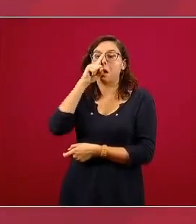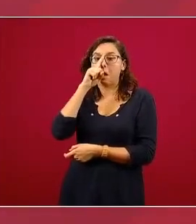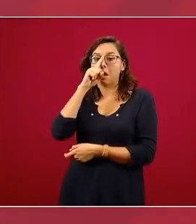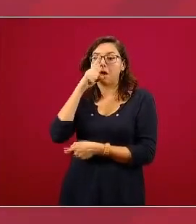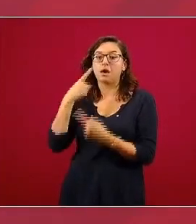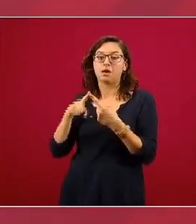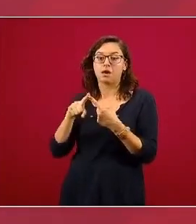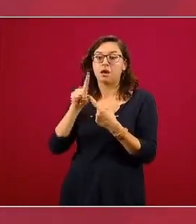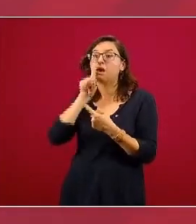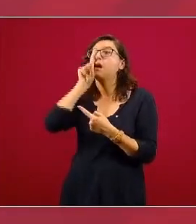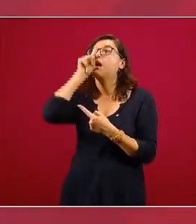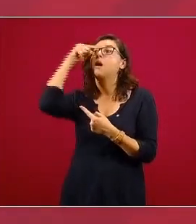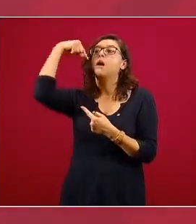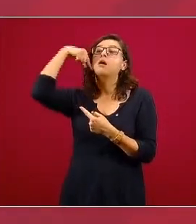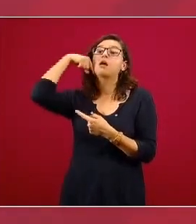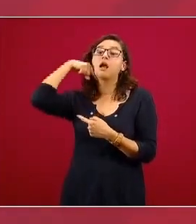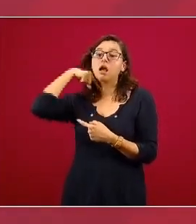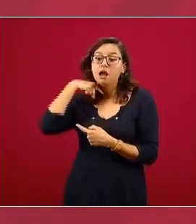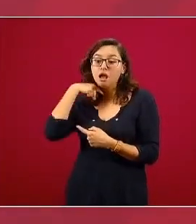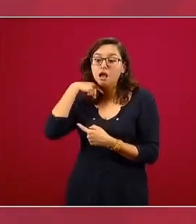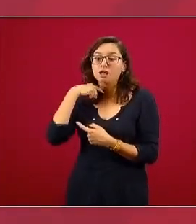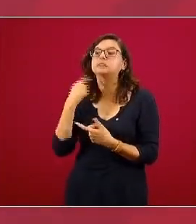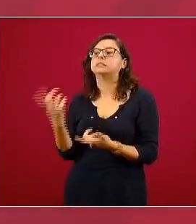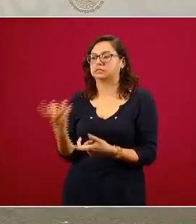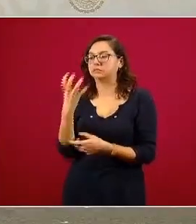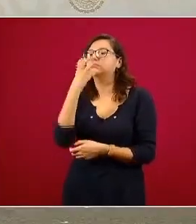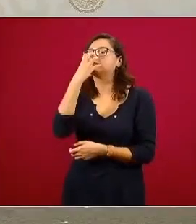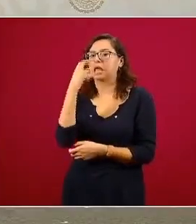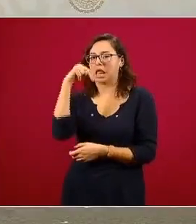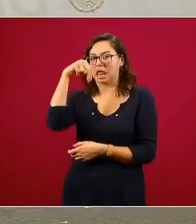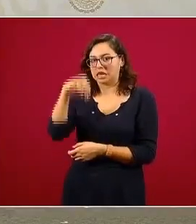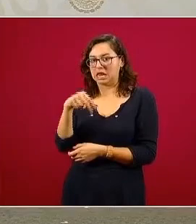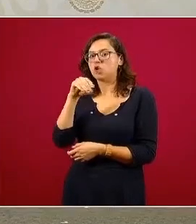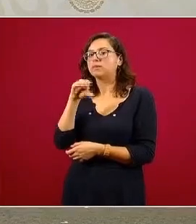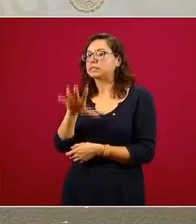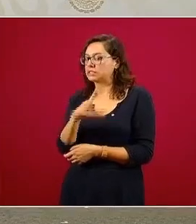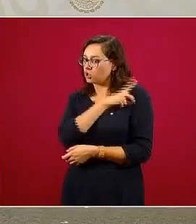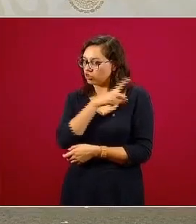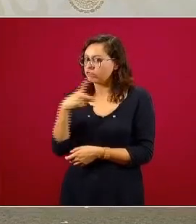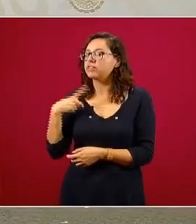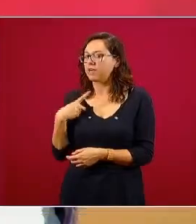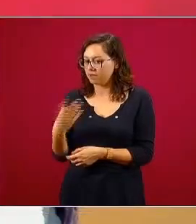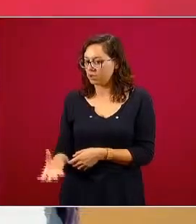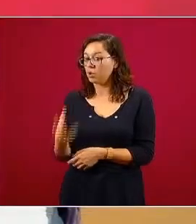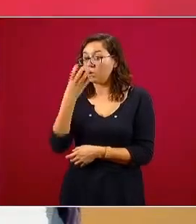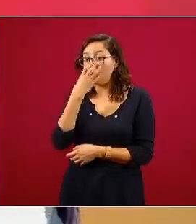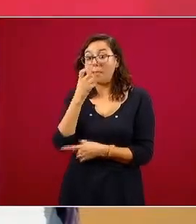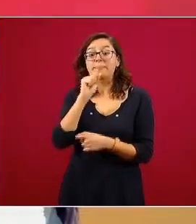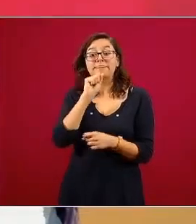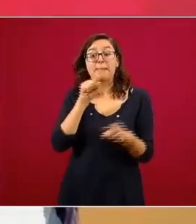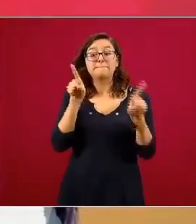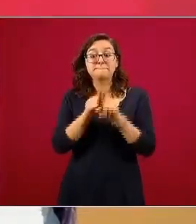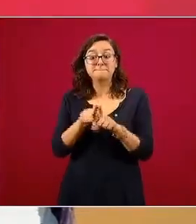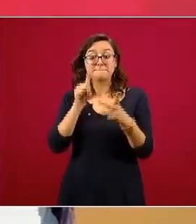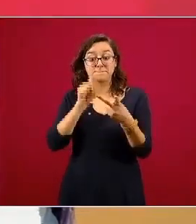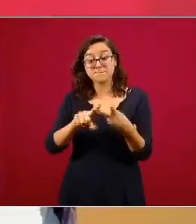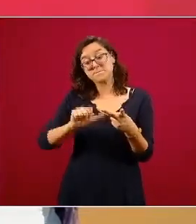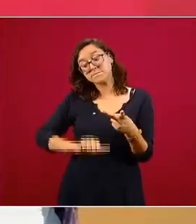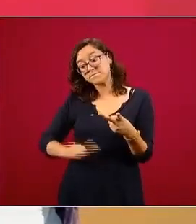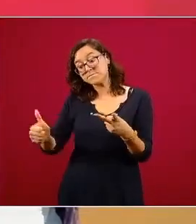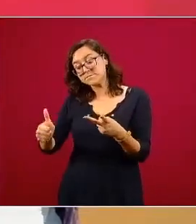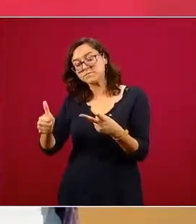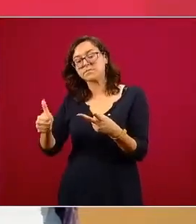las personas que toman la muestra de un paciente, deben de usar N95, y para aquellas personas que se responsabilizan o